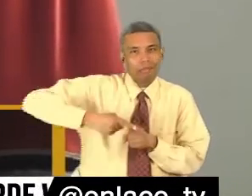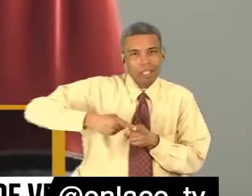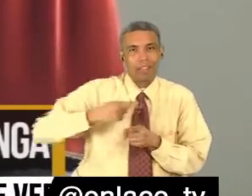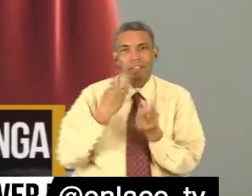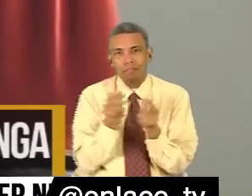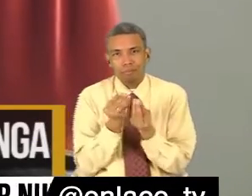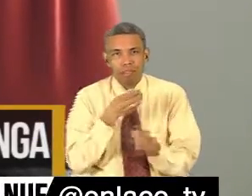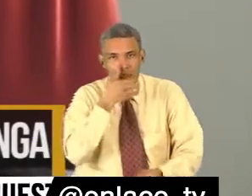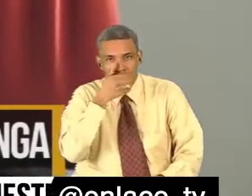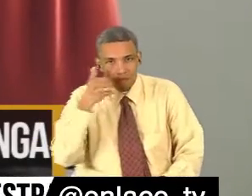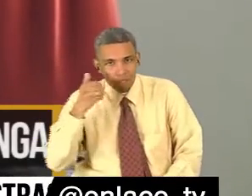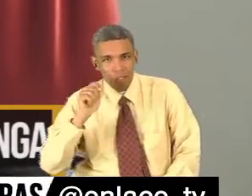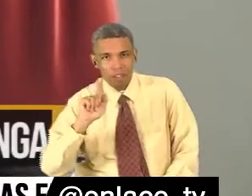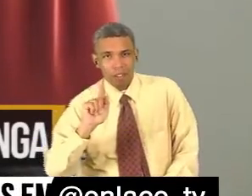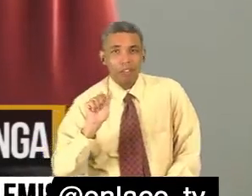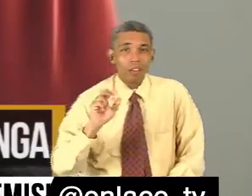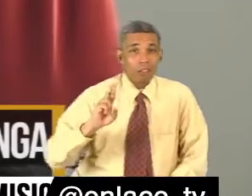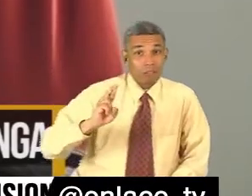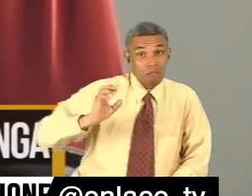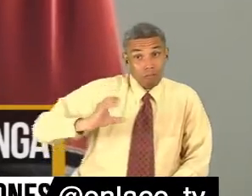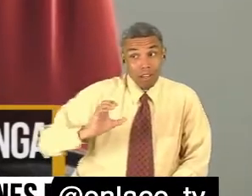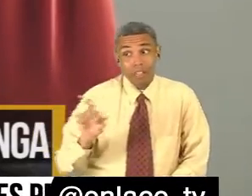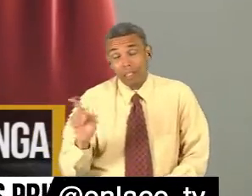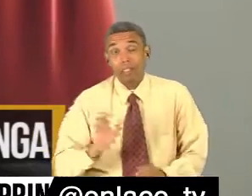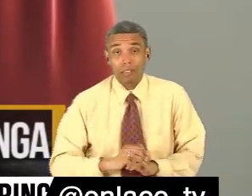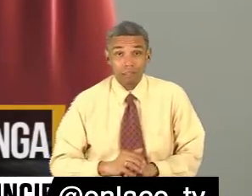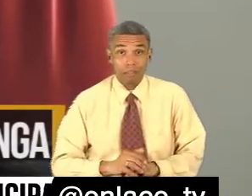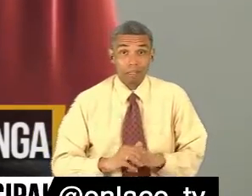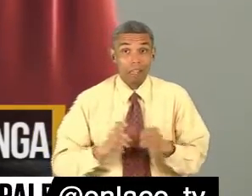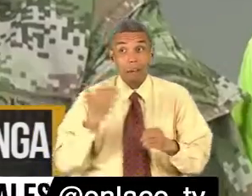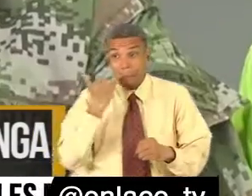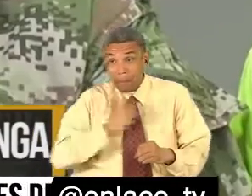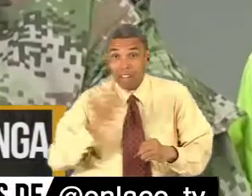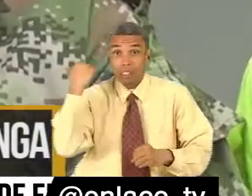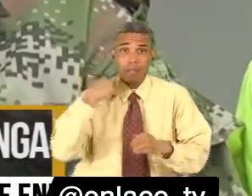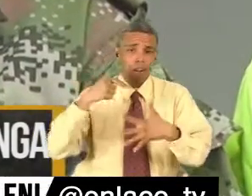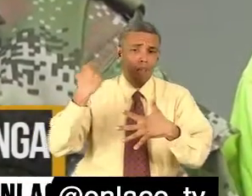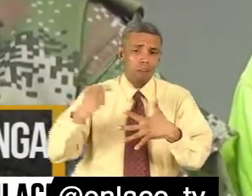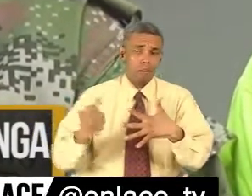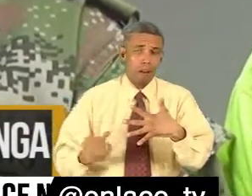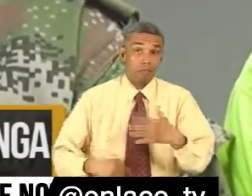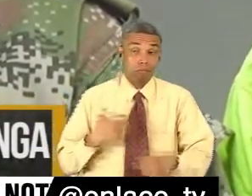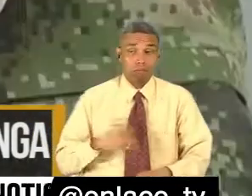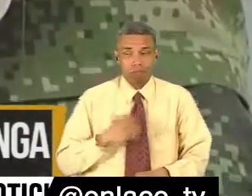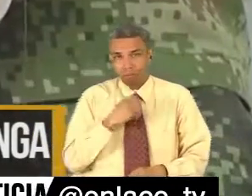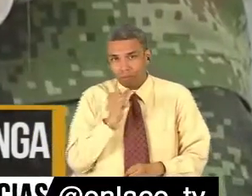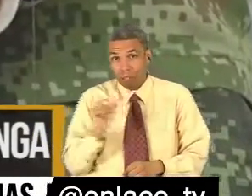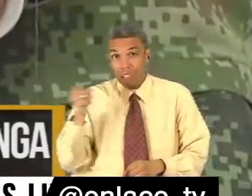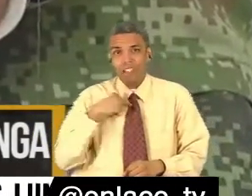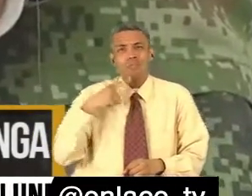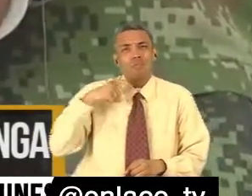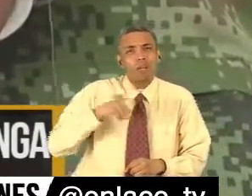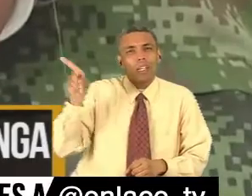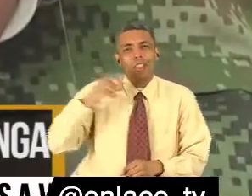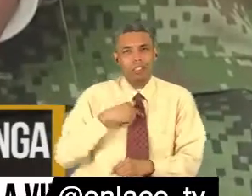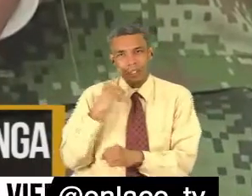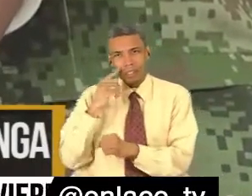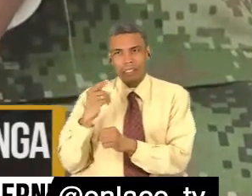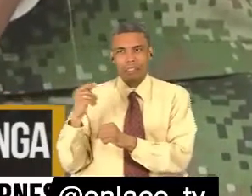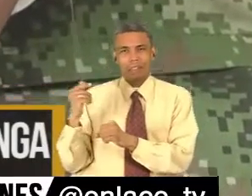un prontuario importante dentro de su currículum delictivo. El hombre se hospedaba en un hotel de la ciudad donde le fueron